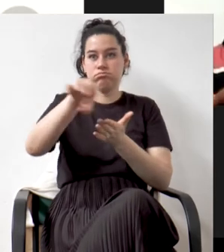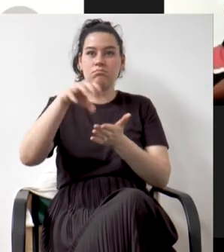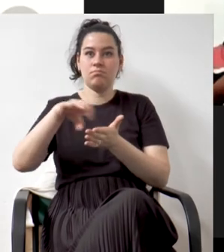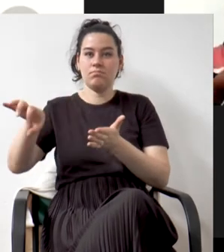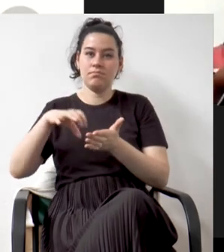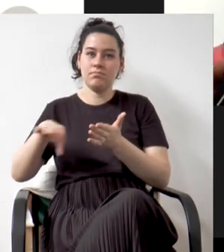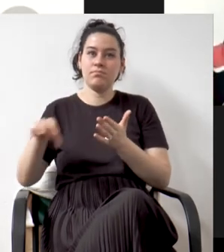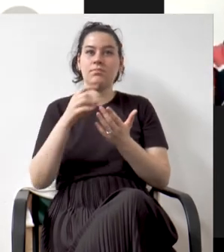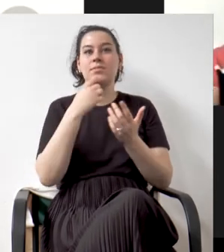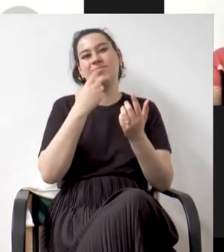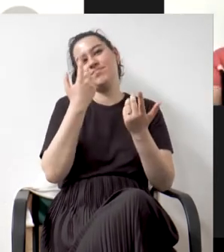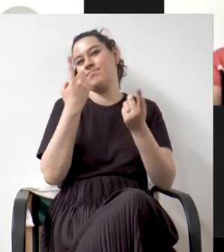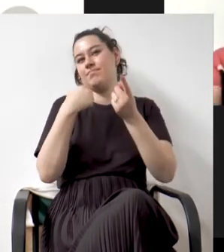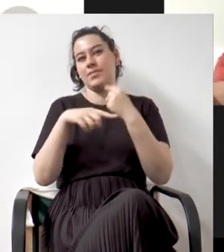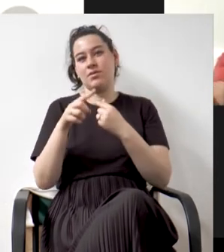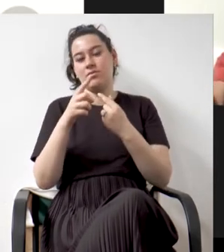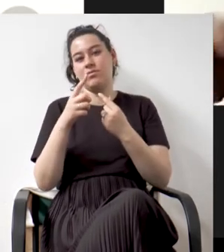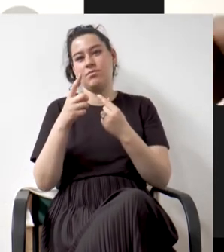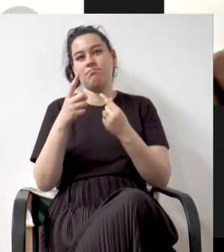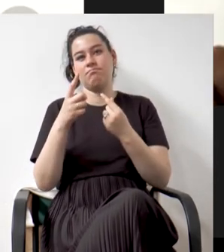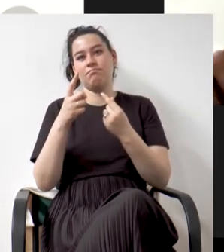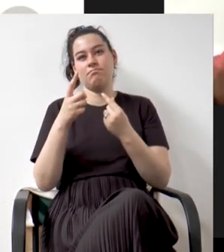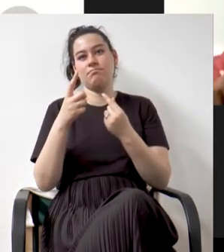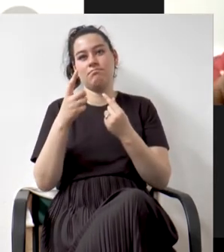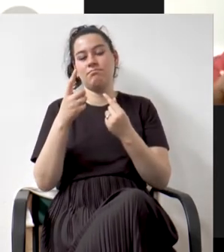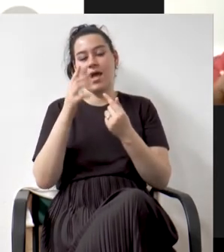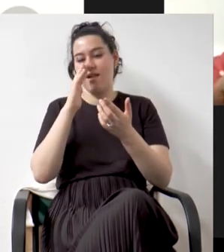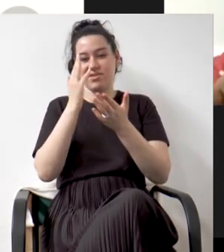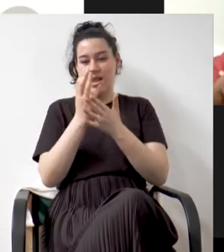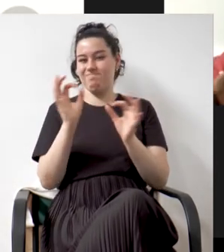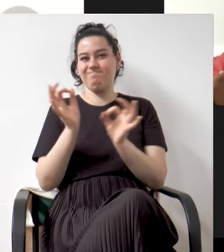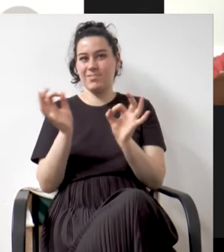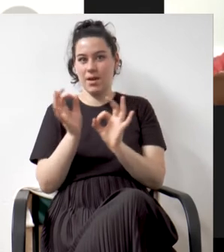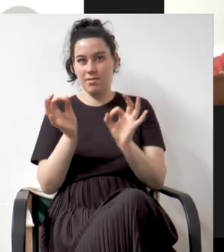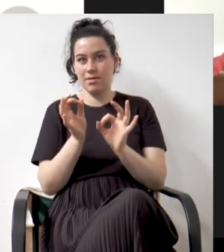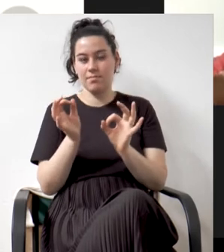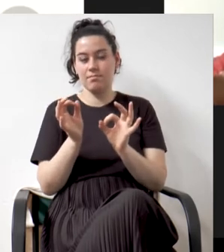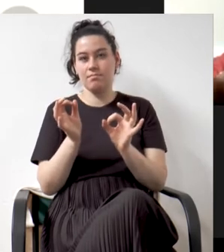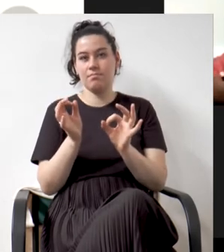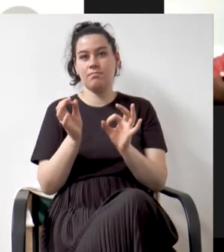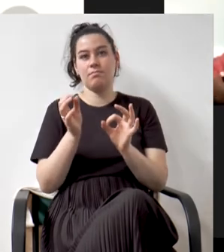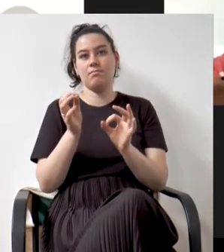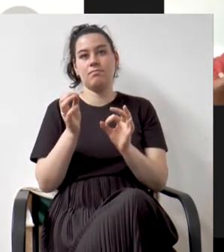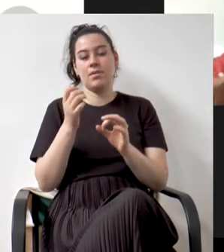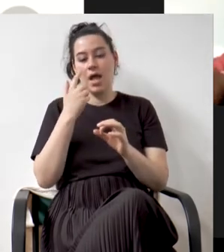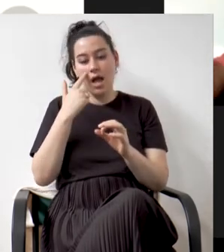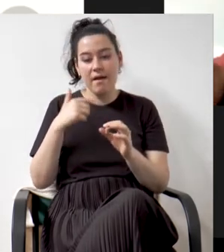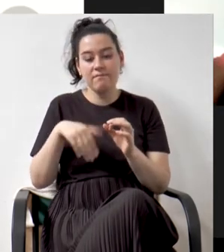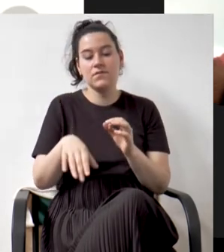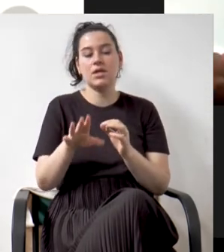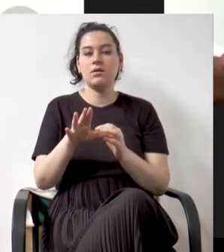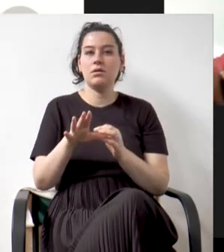en diferentes borradores que estuvieron circulando y que nunca completaron nada, a la espera de ser un CENUR electo con todos